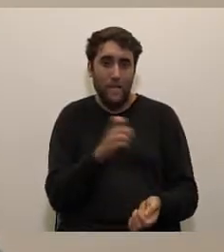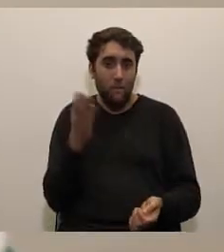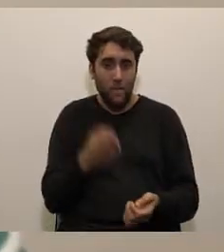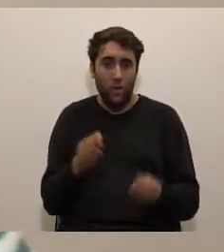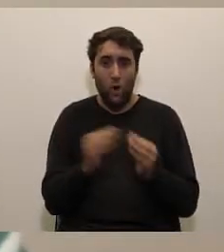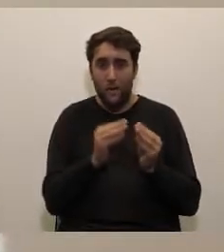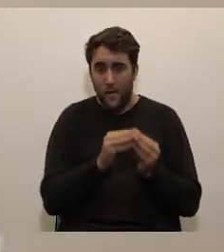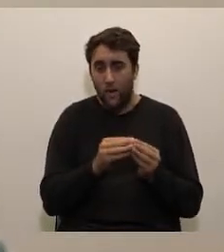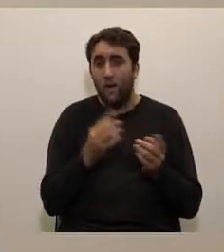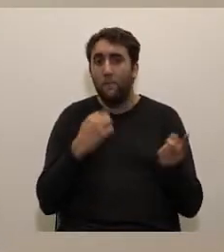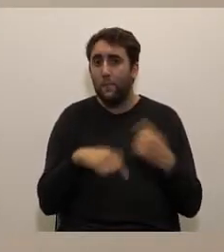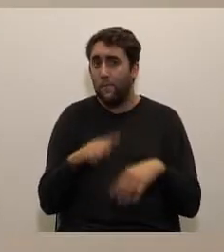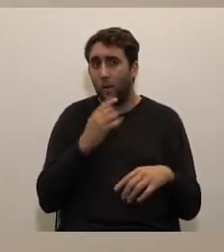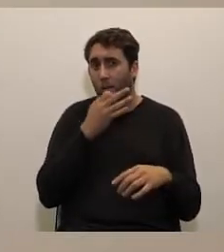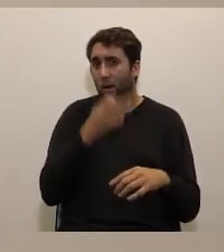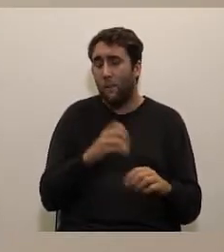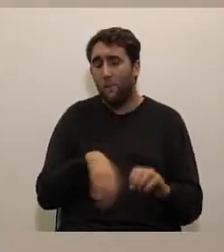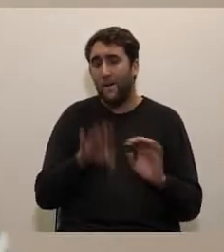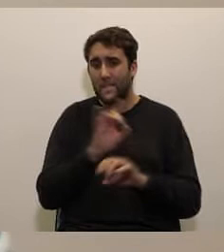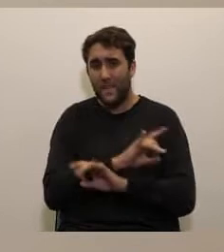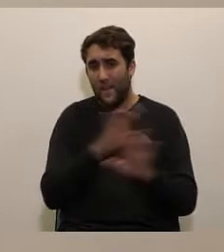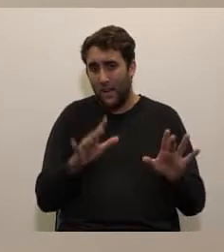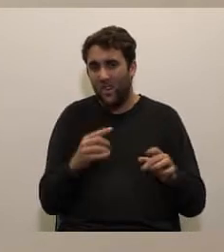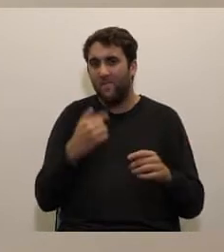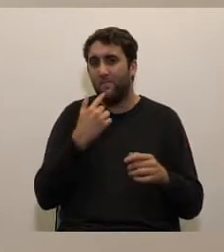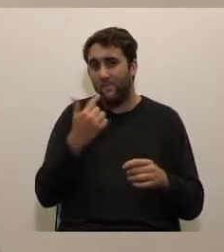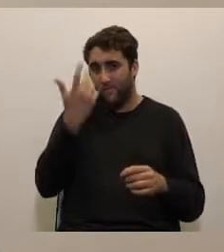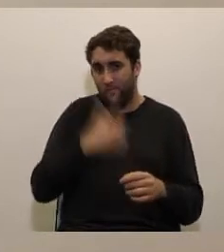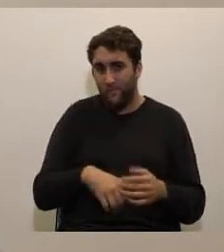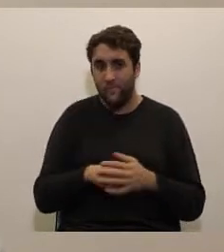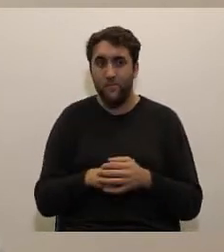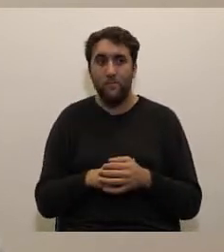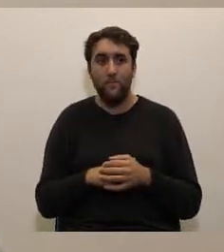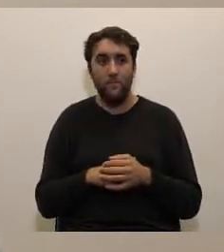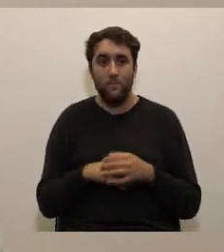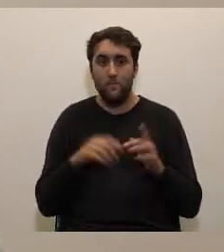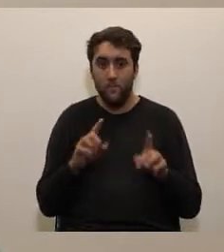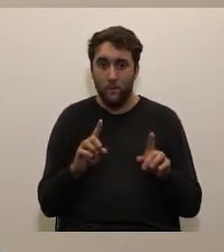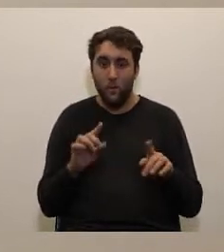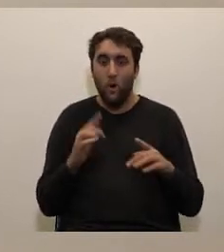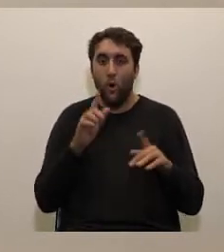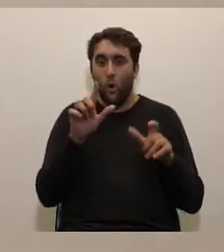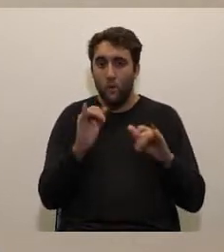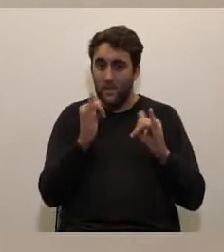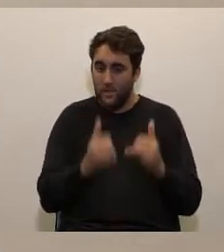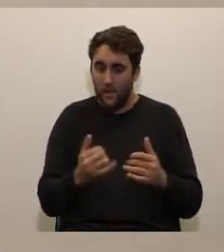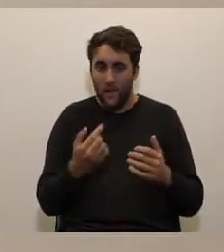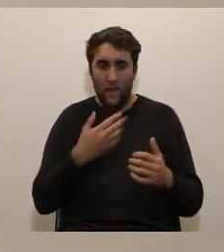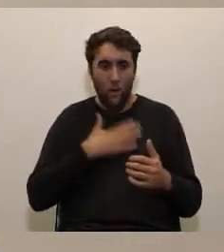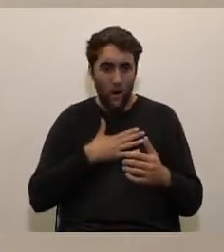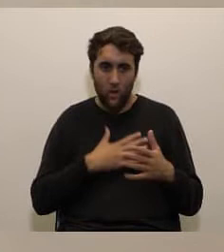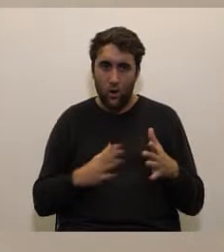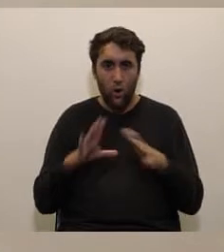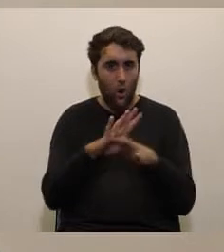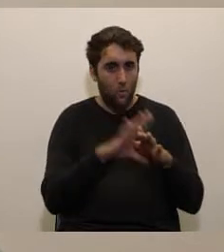y, y lo han dicho mucho mejor de lo que yo me podría decir. Creo que sí, tenemos mucho en común y